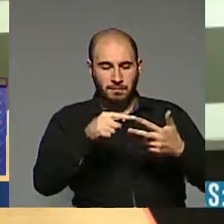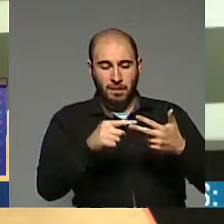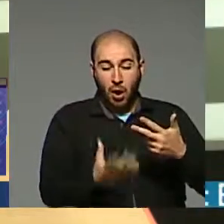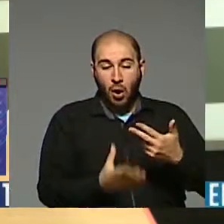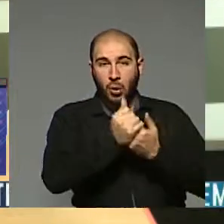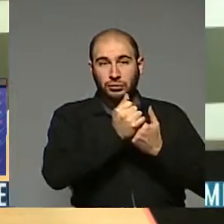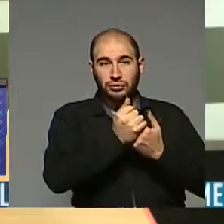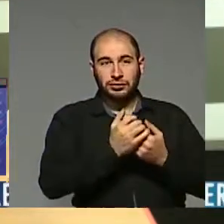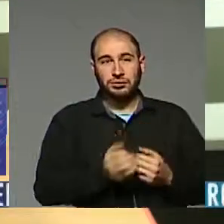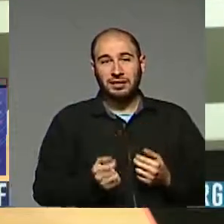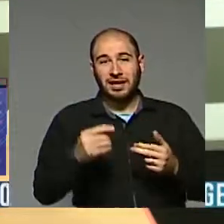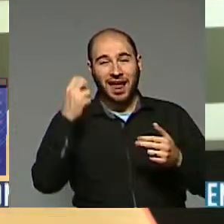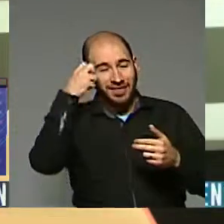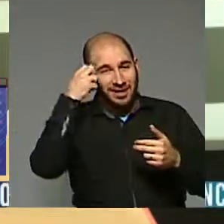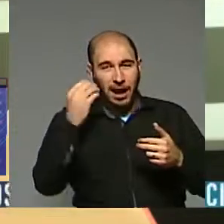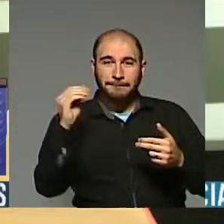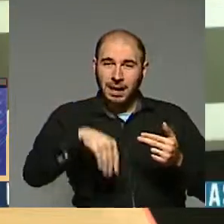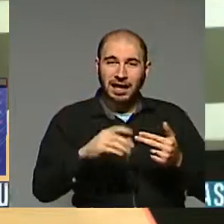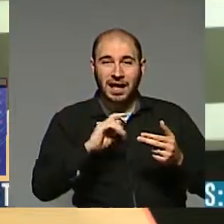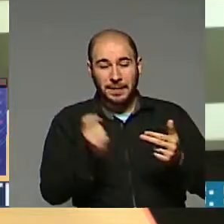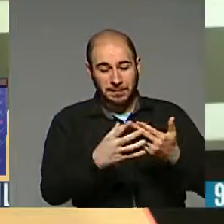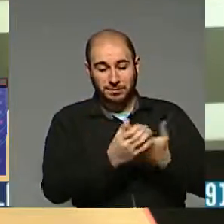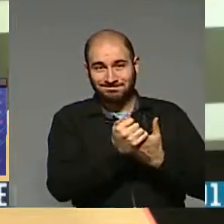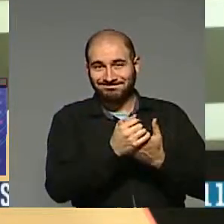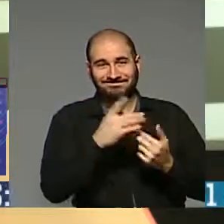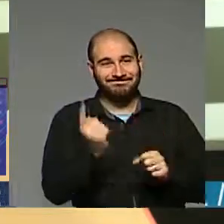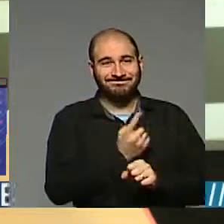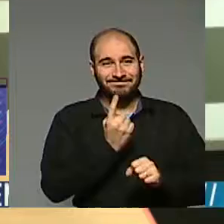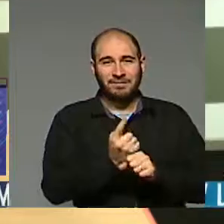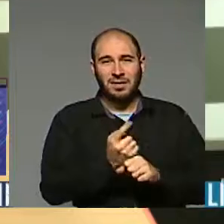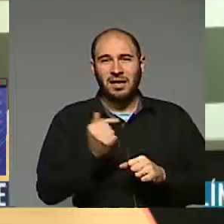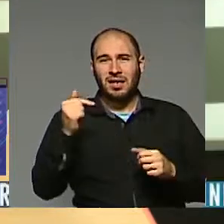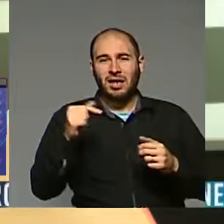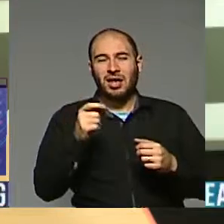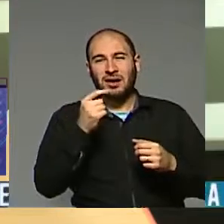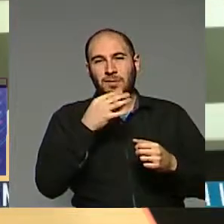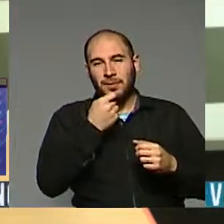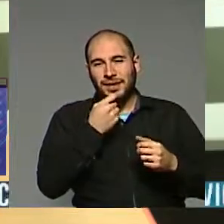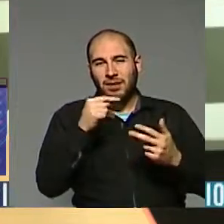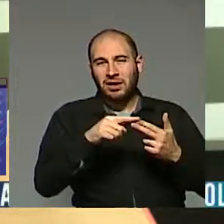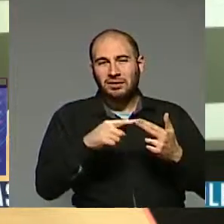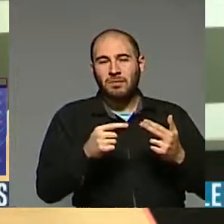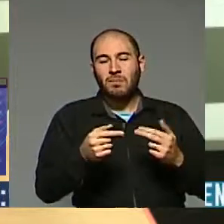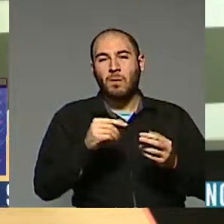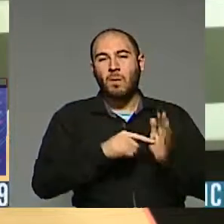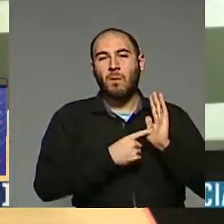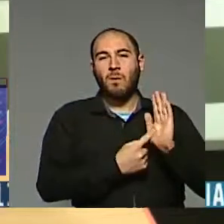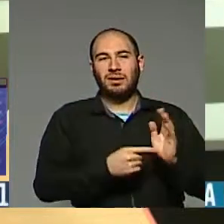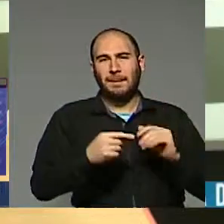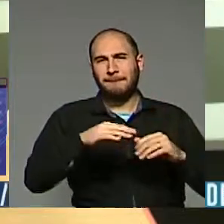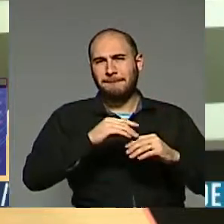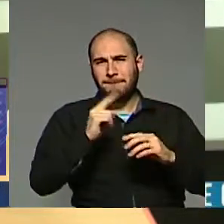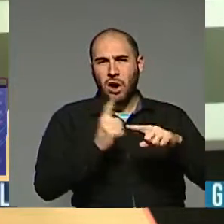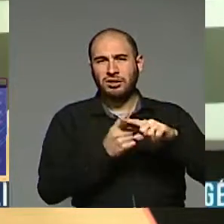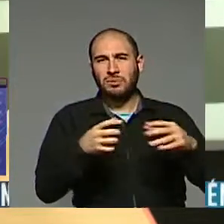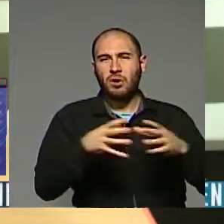puntos del radicalismo más la gente de Cambiemos, se da un número que pueda de alguna manera mostrar un buen resultado para